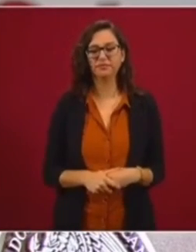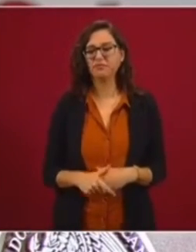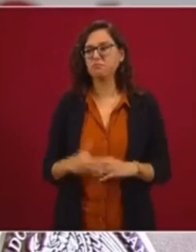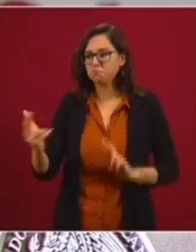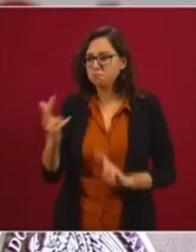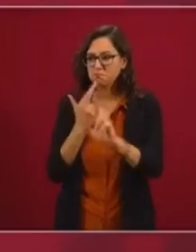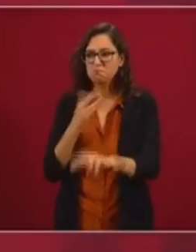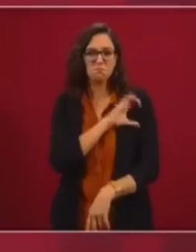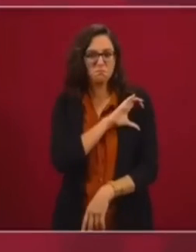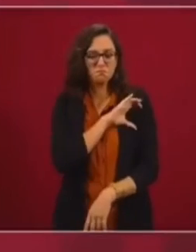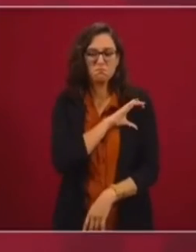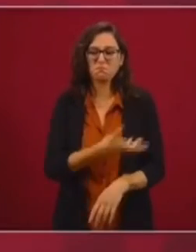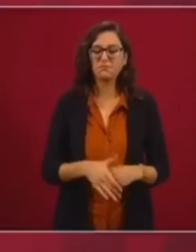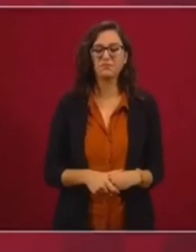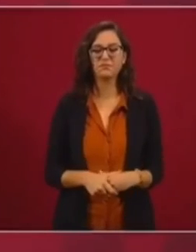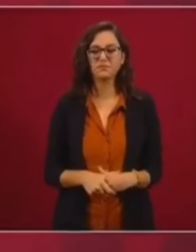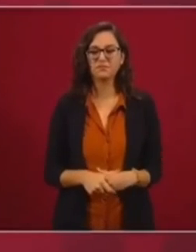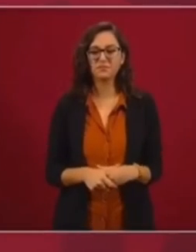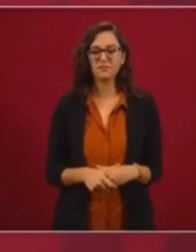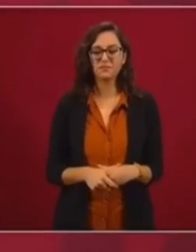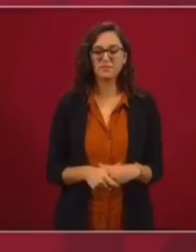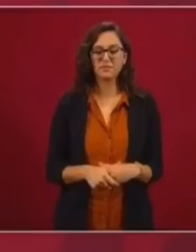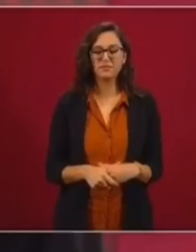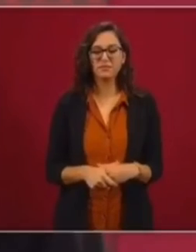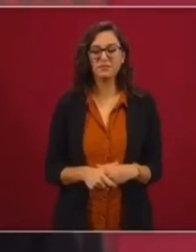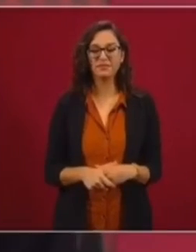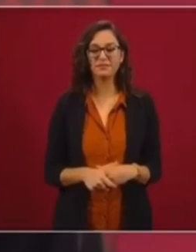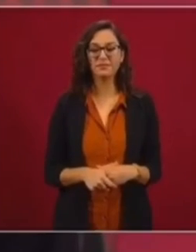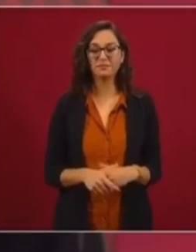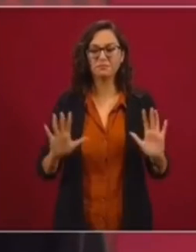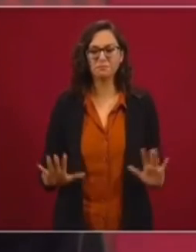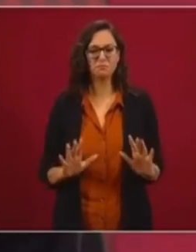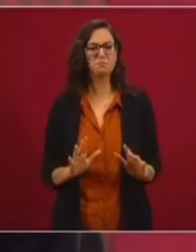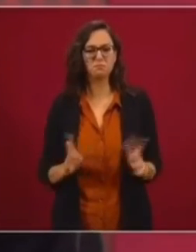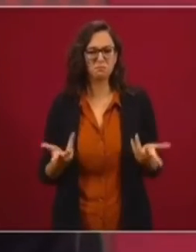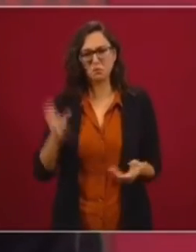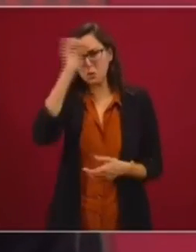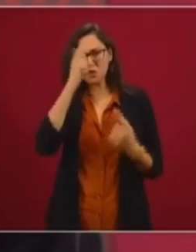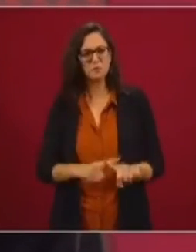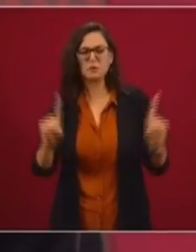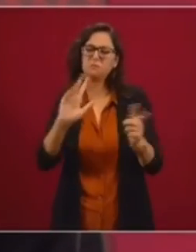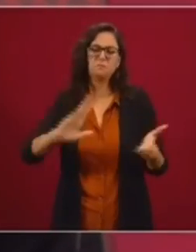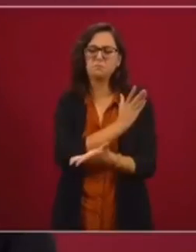respetarnos, querernos, independientemente de nuestras diferencias,